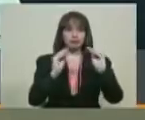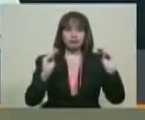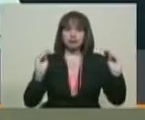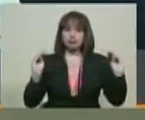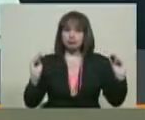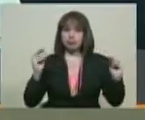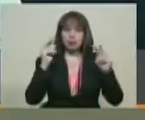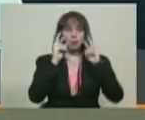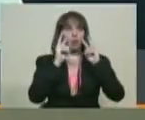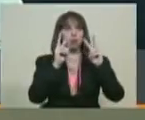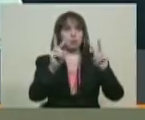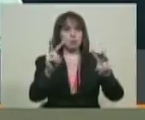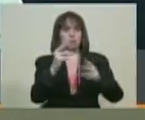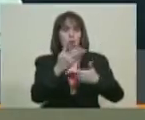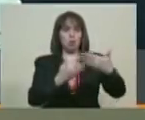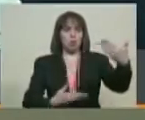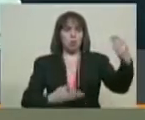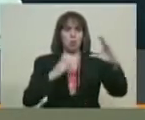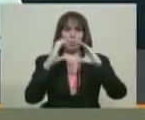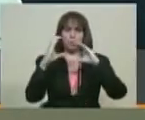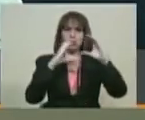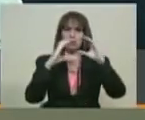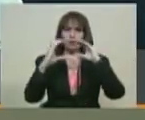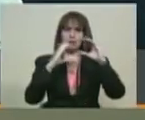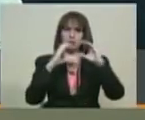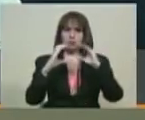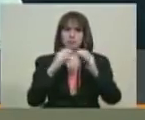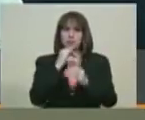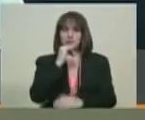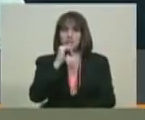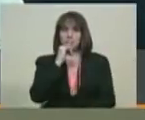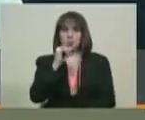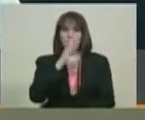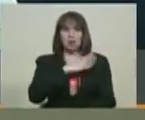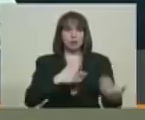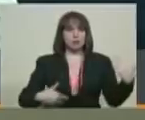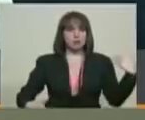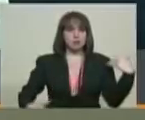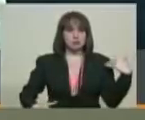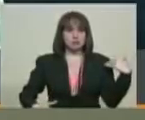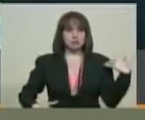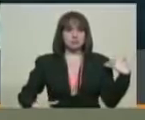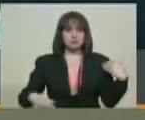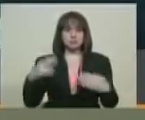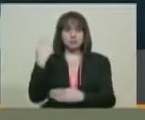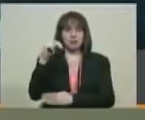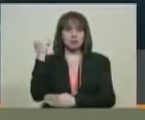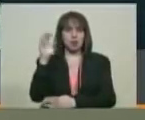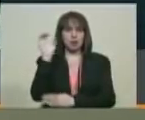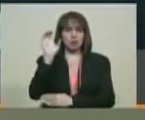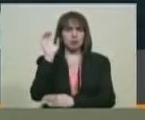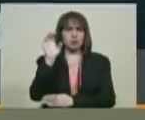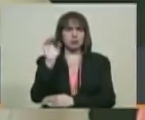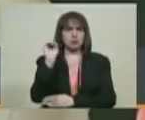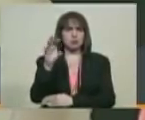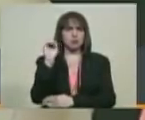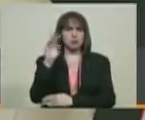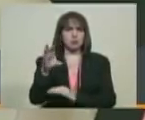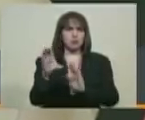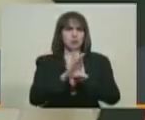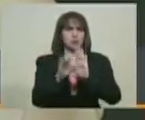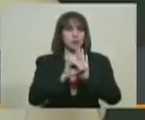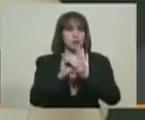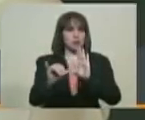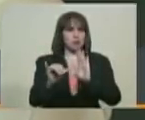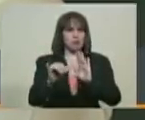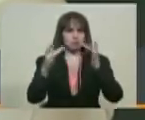Hemos visto un comunicado, me informó la presidenta de la Asamblea Nacional Constituyente, Delcy Rodríguez, que un grupo